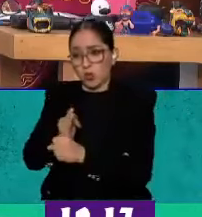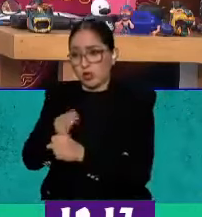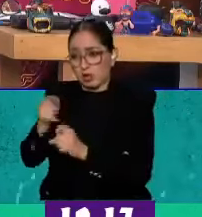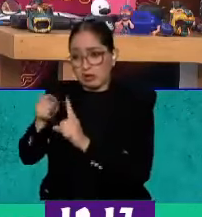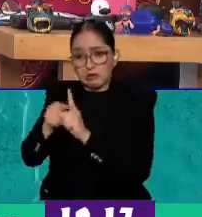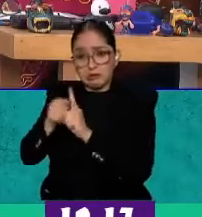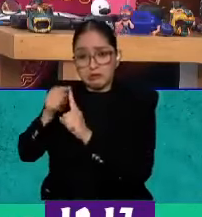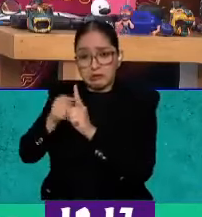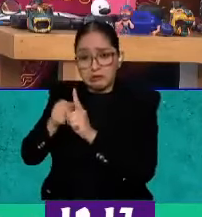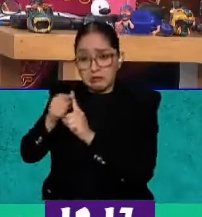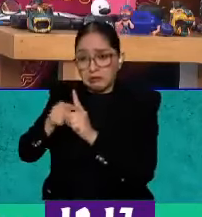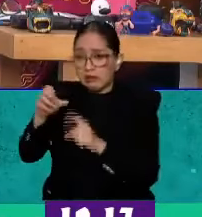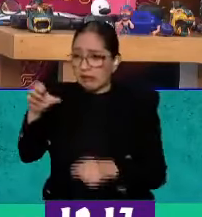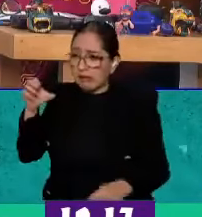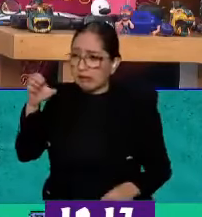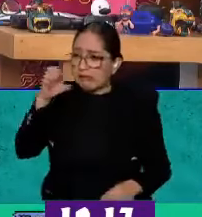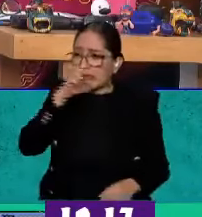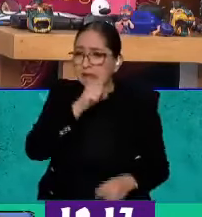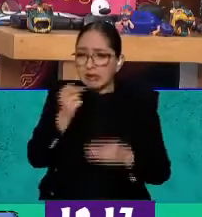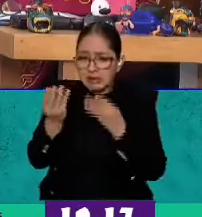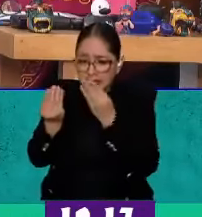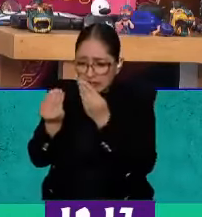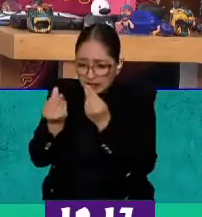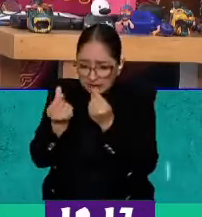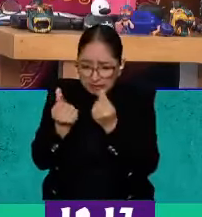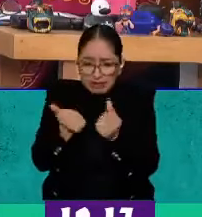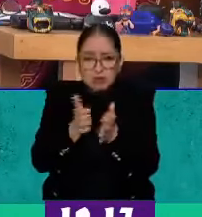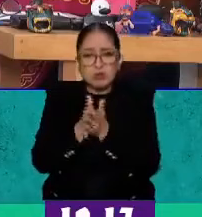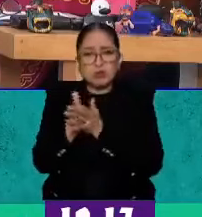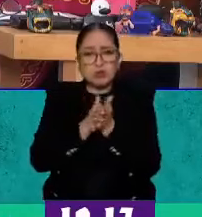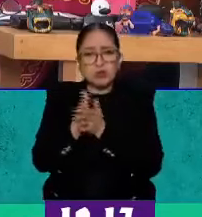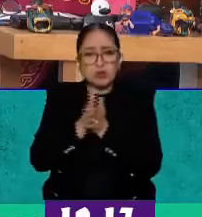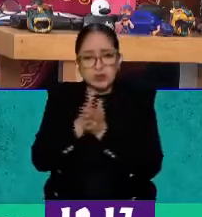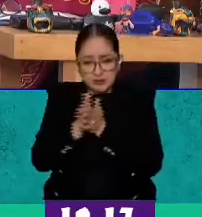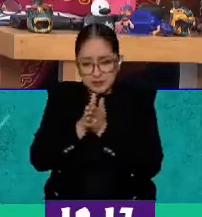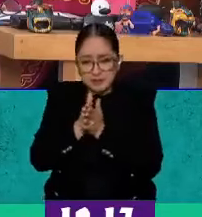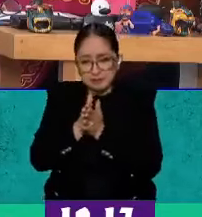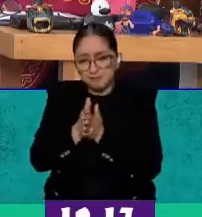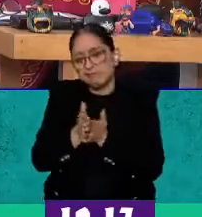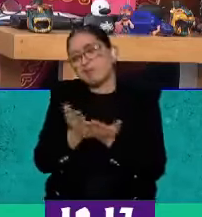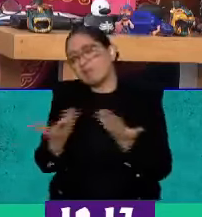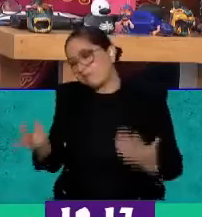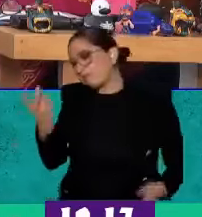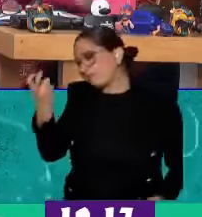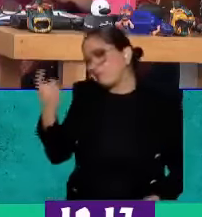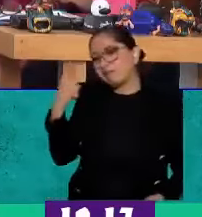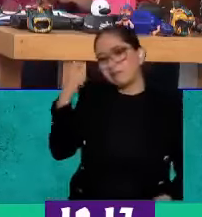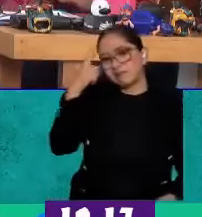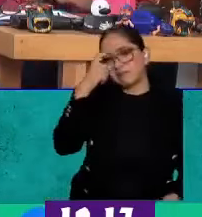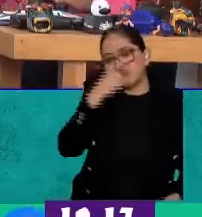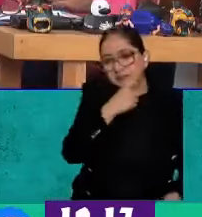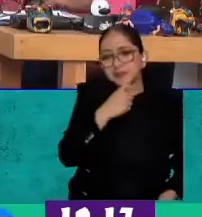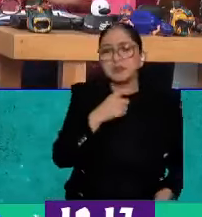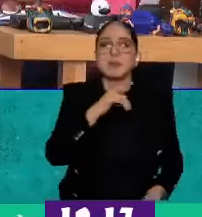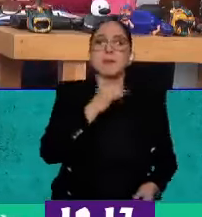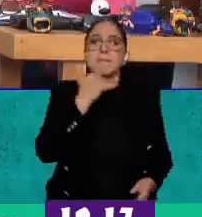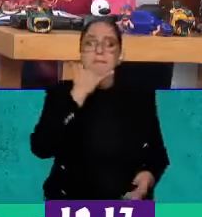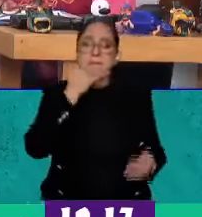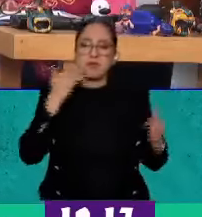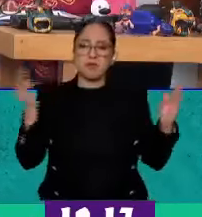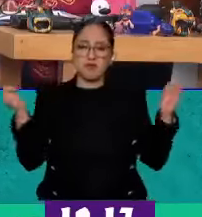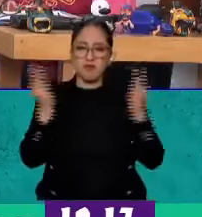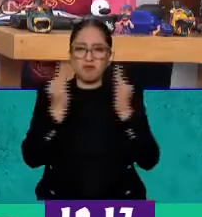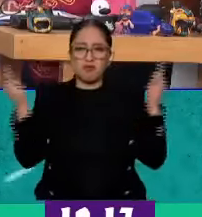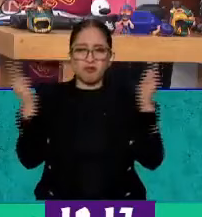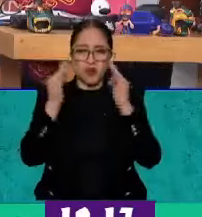porque se vuelven líquidos, se vuelven pulpa de chocolate. Sí. Sí, también es que esa es la bronca. Oye, bueno, pero y en el conge, pues